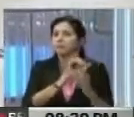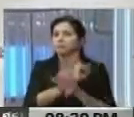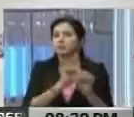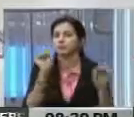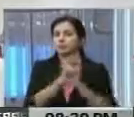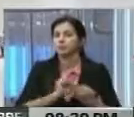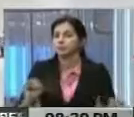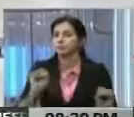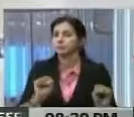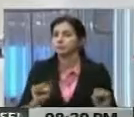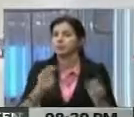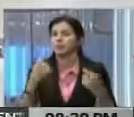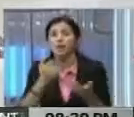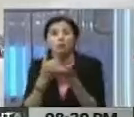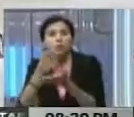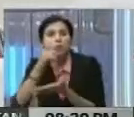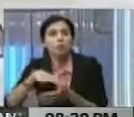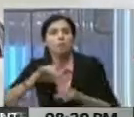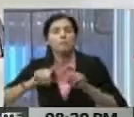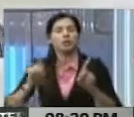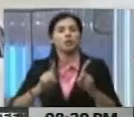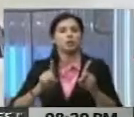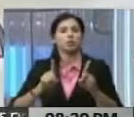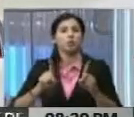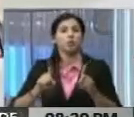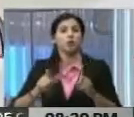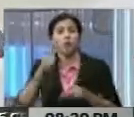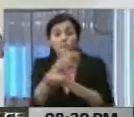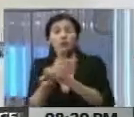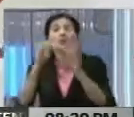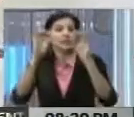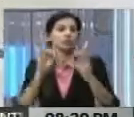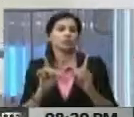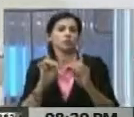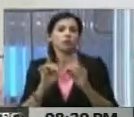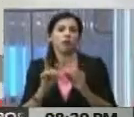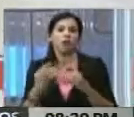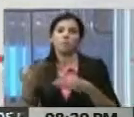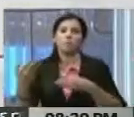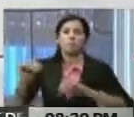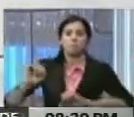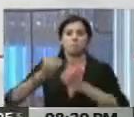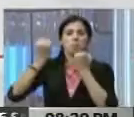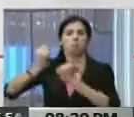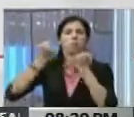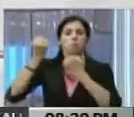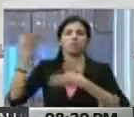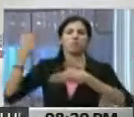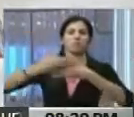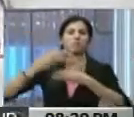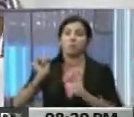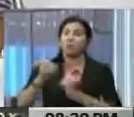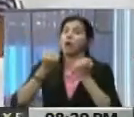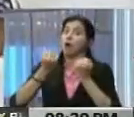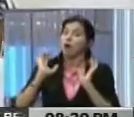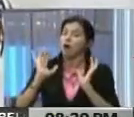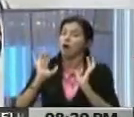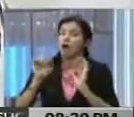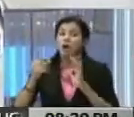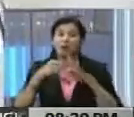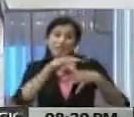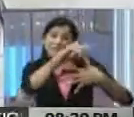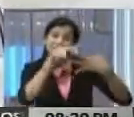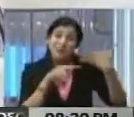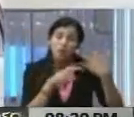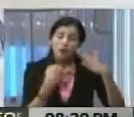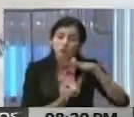pueblo. Pero estemos claros, el gobierno decidió trancar el juego. El gobierno decidió poner a sus instituciones